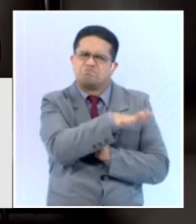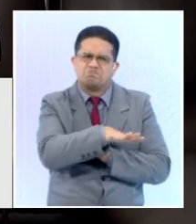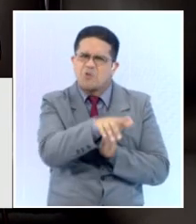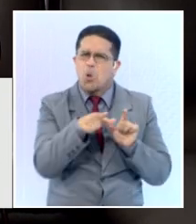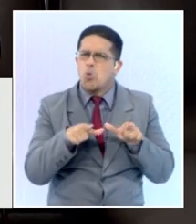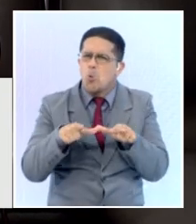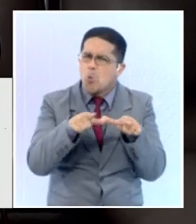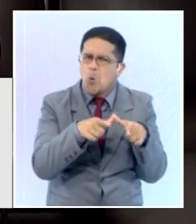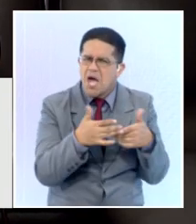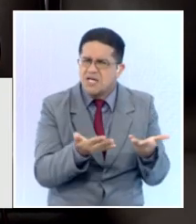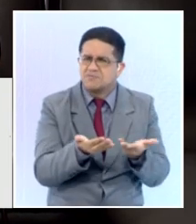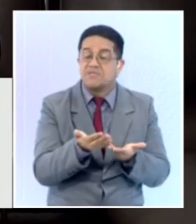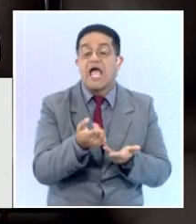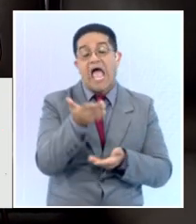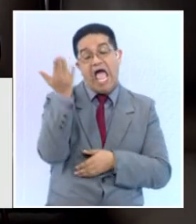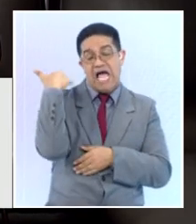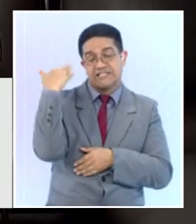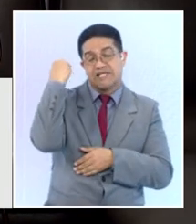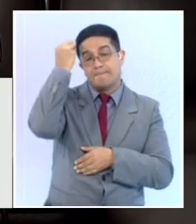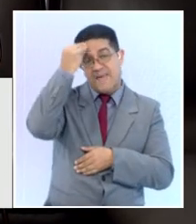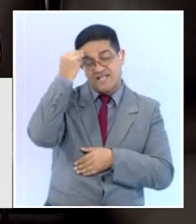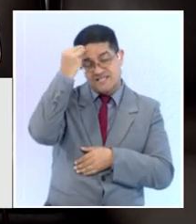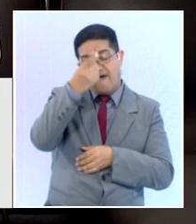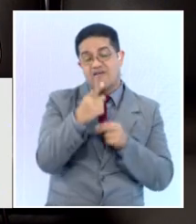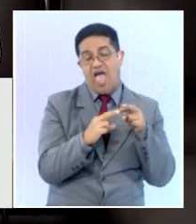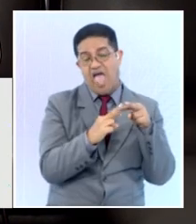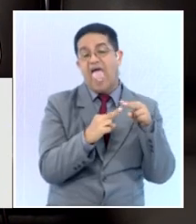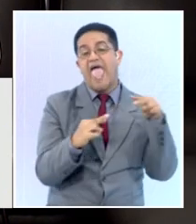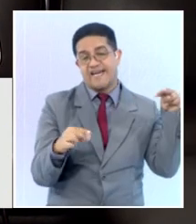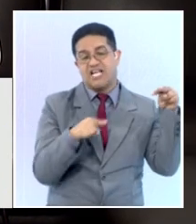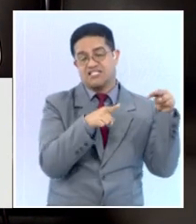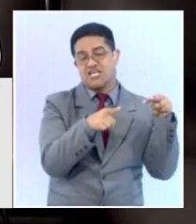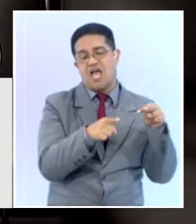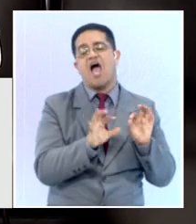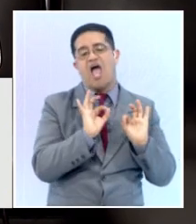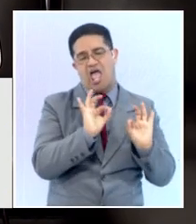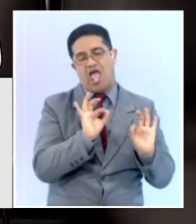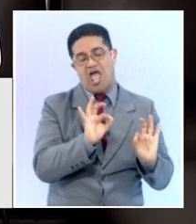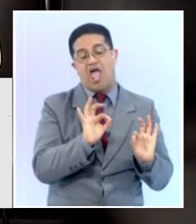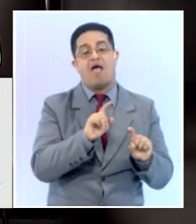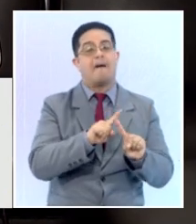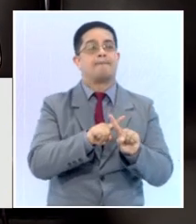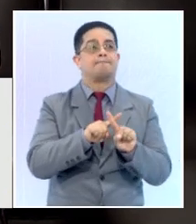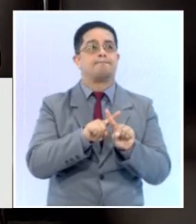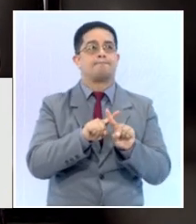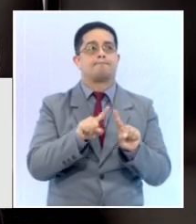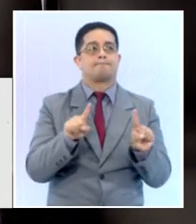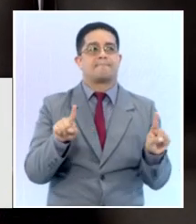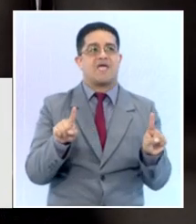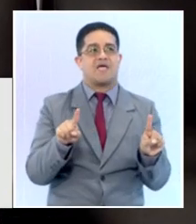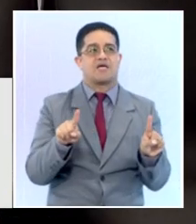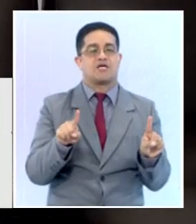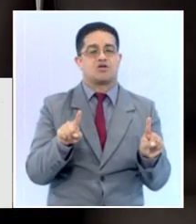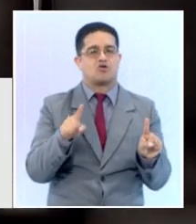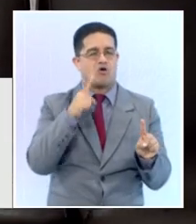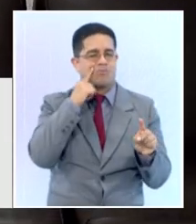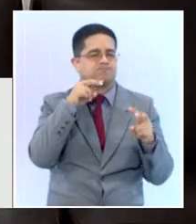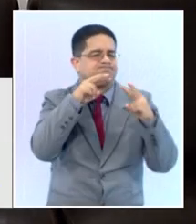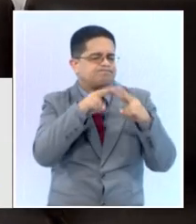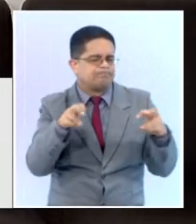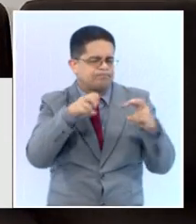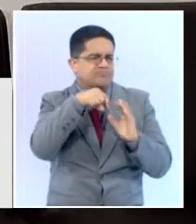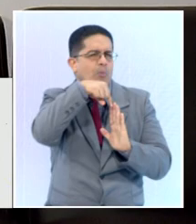poblacionales se pensaba que la genética cumplía un papel determinante sin embargo Mientras más se ahonda se